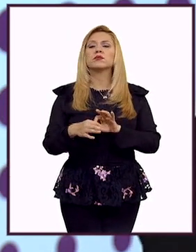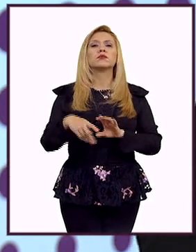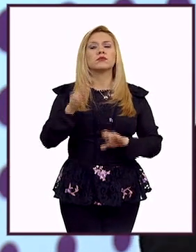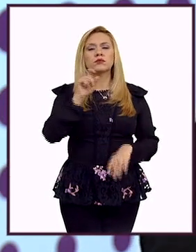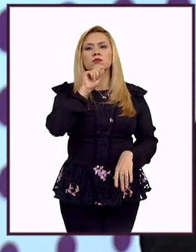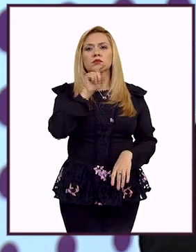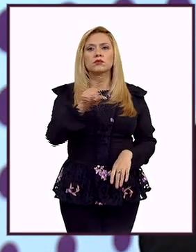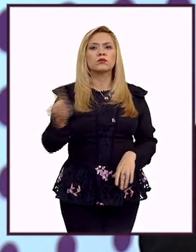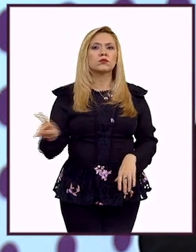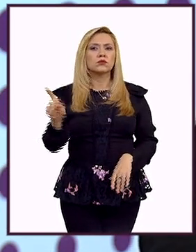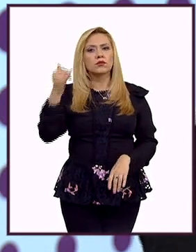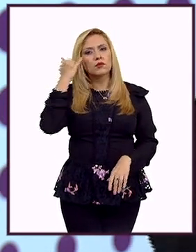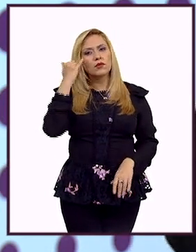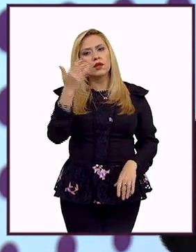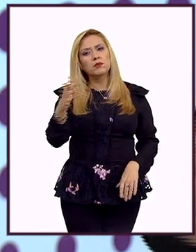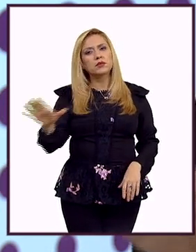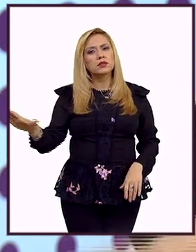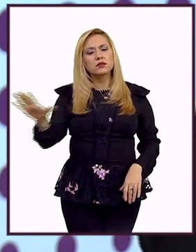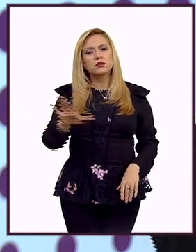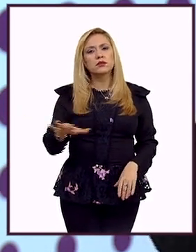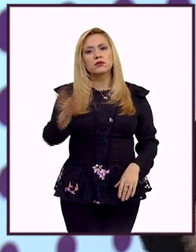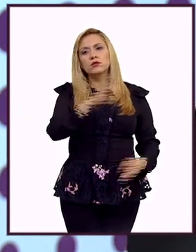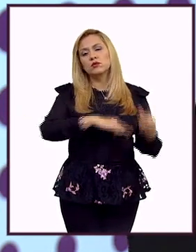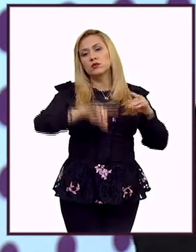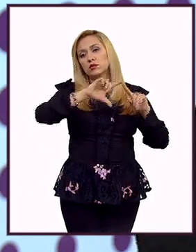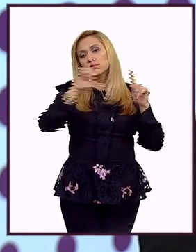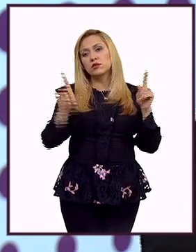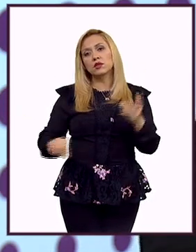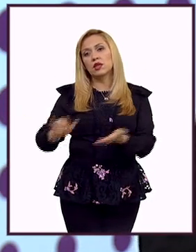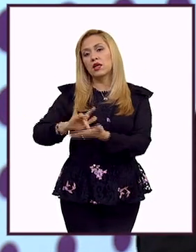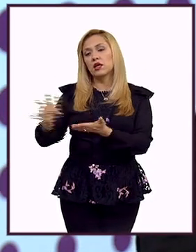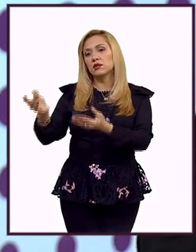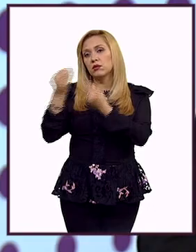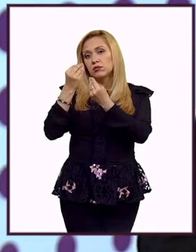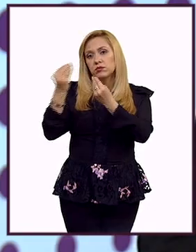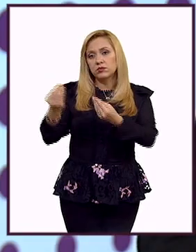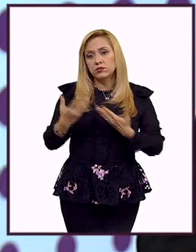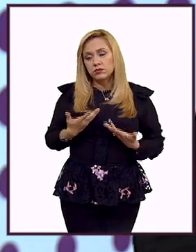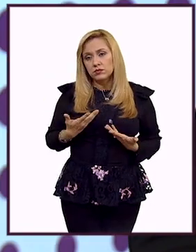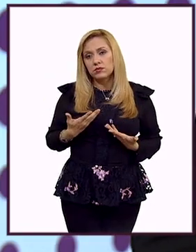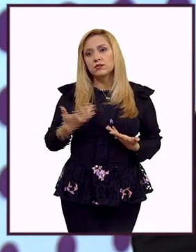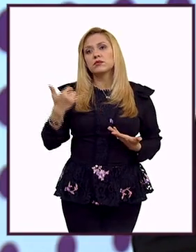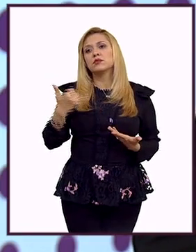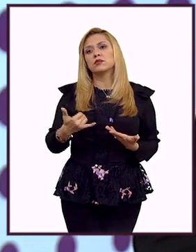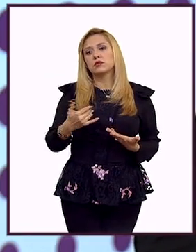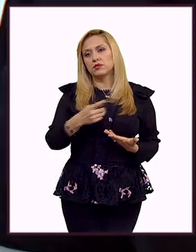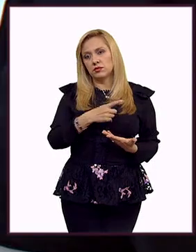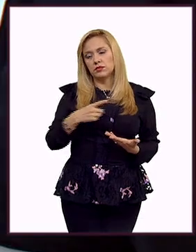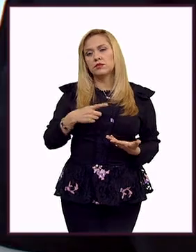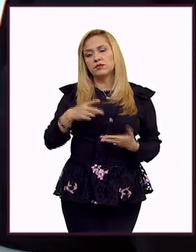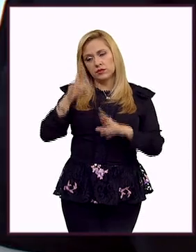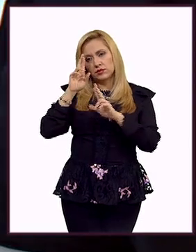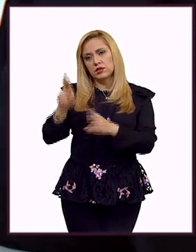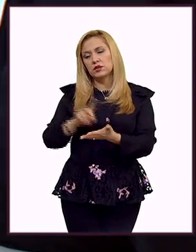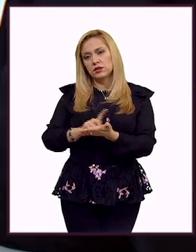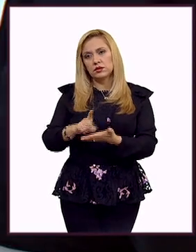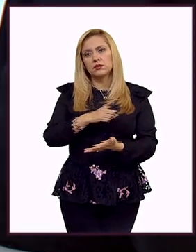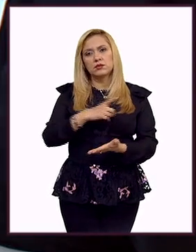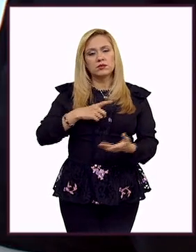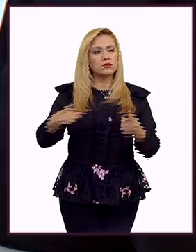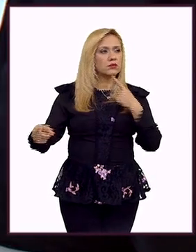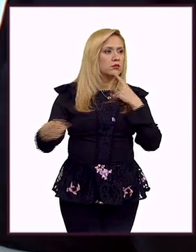también con estos pueblos campesinos que en todo el país nos alimentan y que están reivindicando derechos. Tenemos que estar